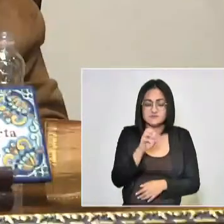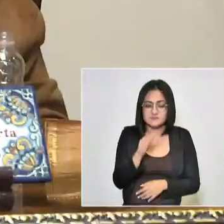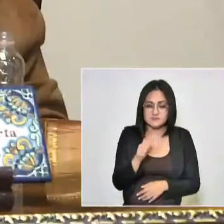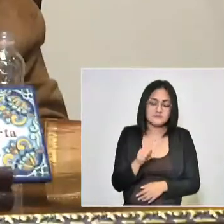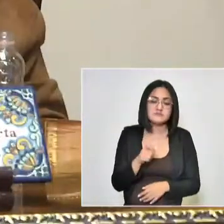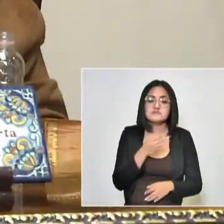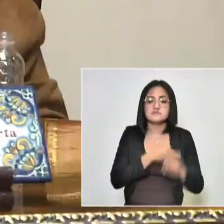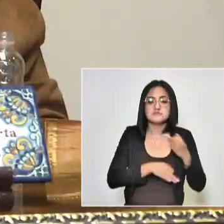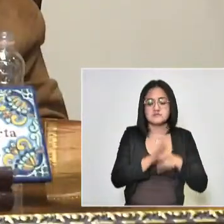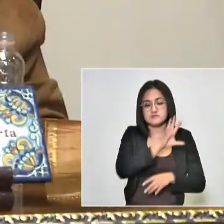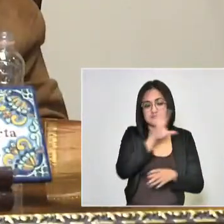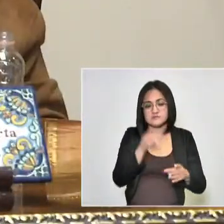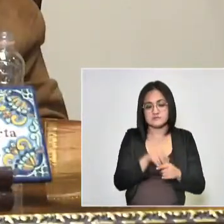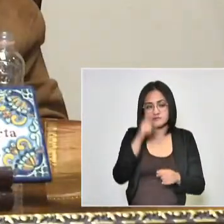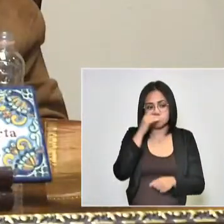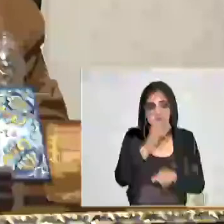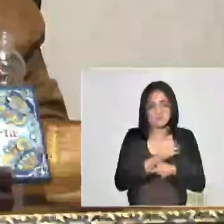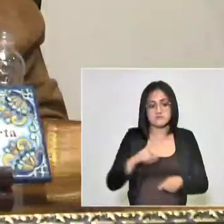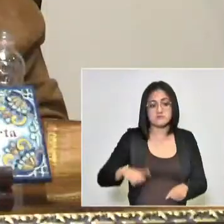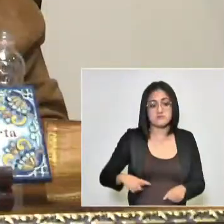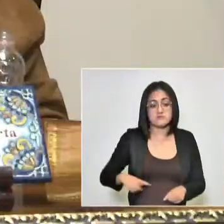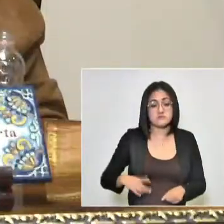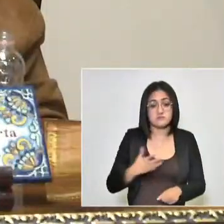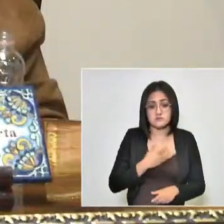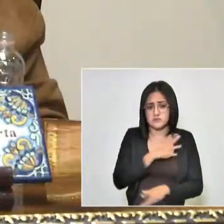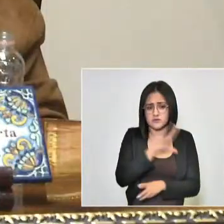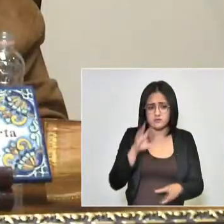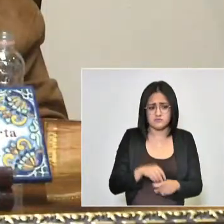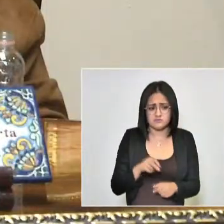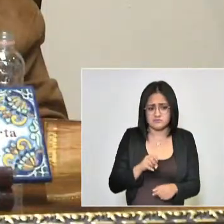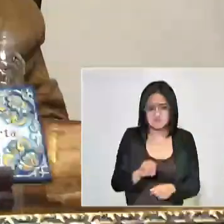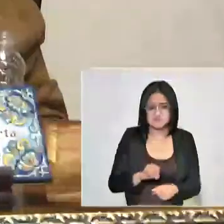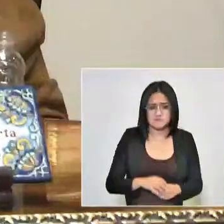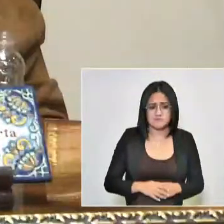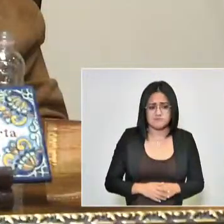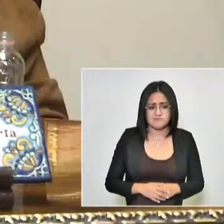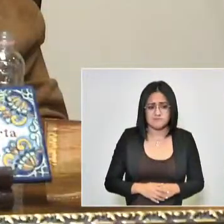todo, para que… O sea, aquí en el gobierno tenemos todo.